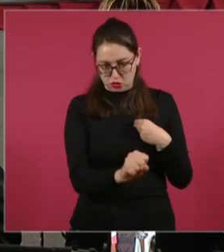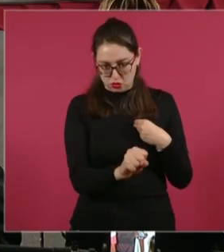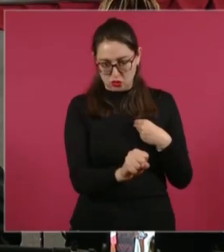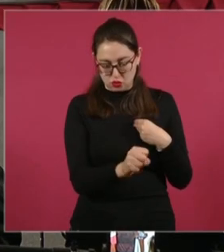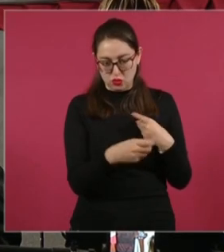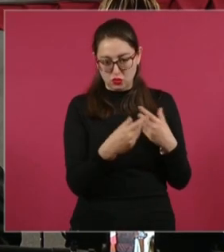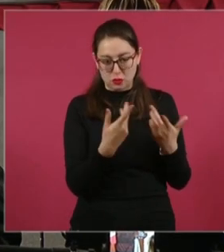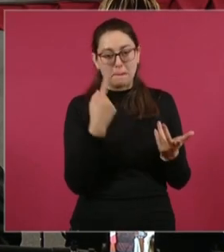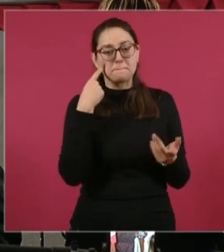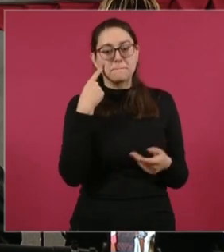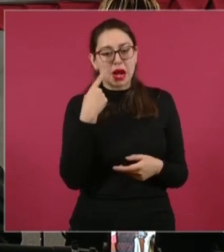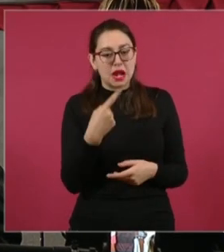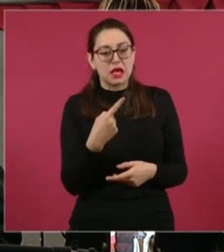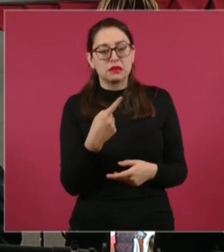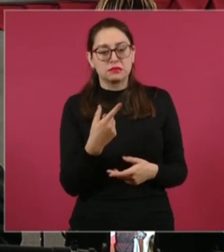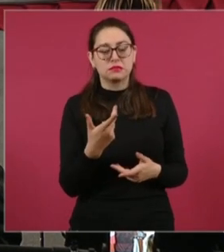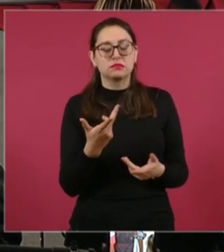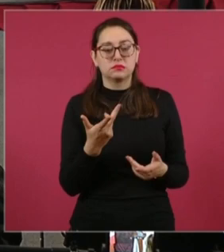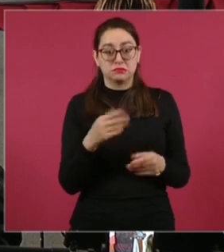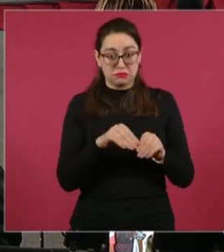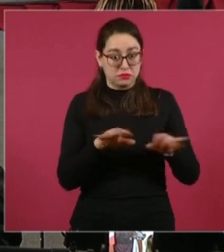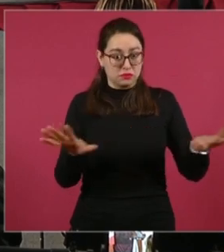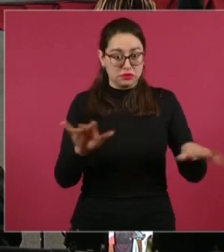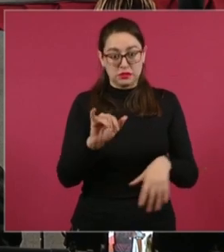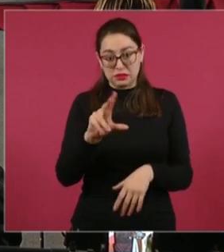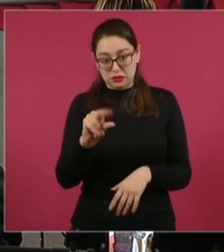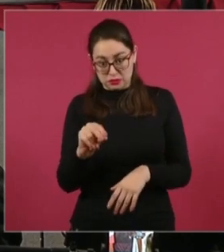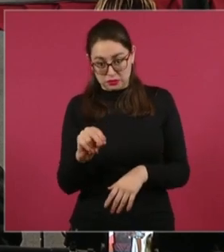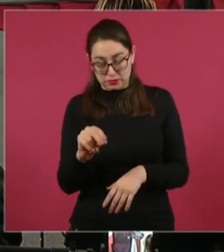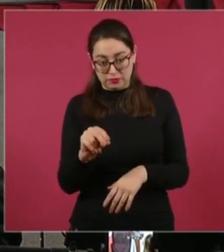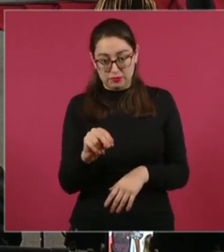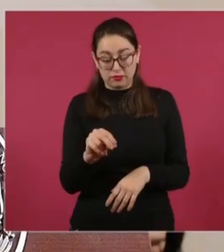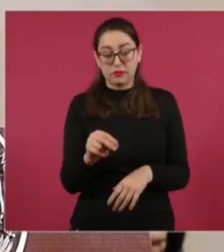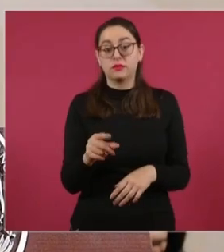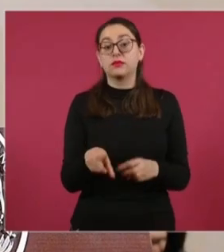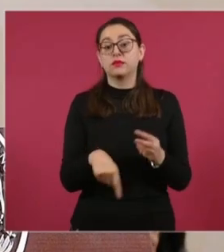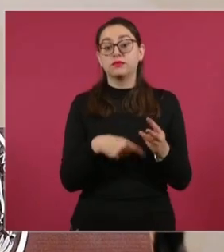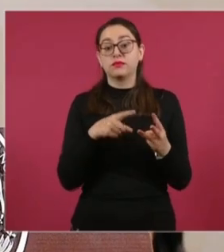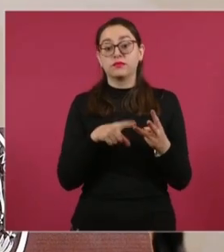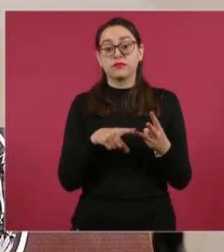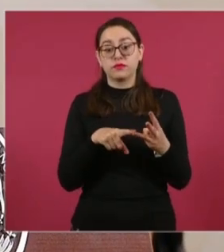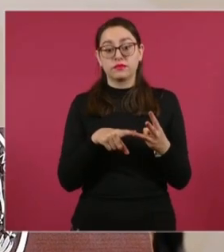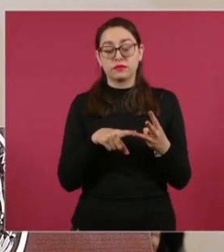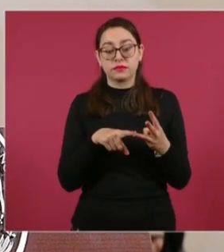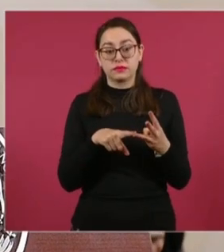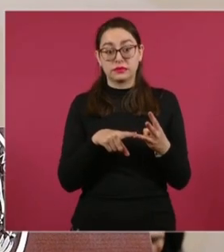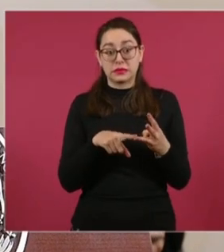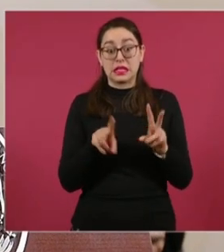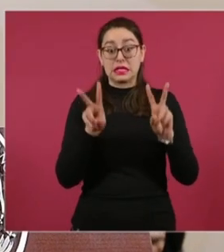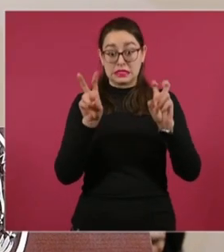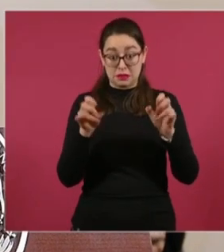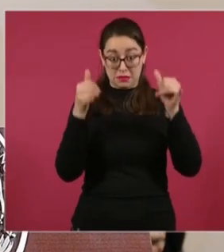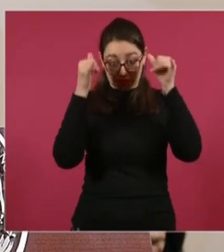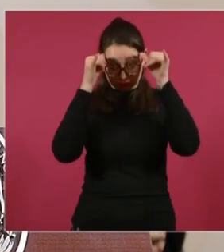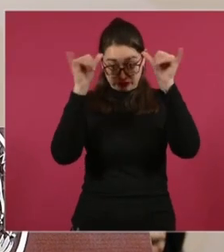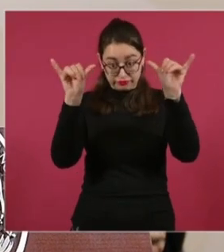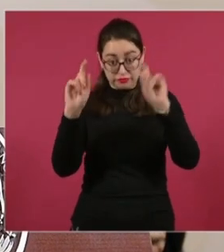mexicanos en Japón? Sí, para ver qué hacemos. Y sobre lo de la consulta,